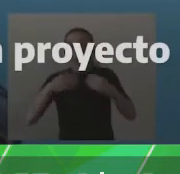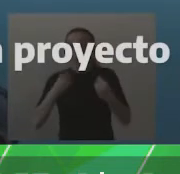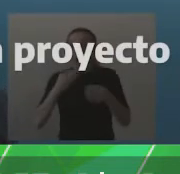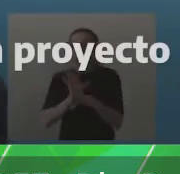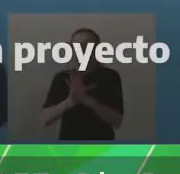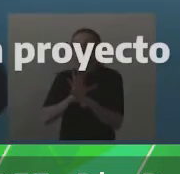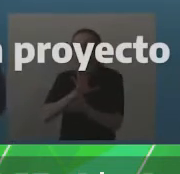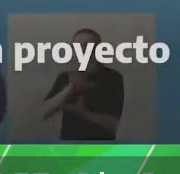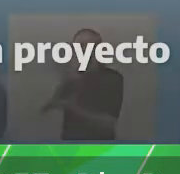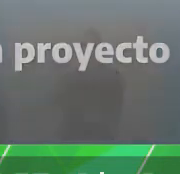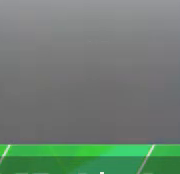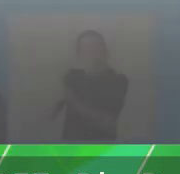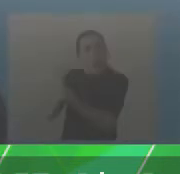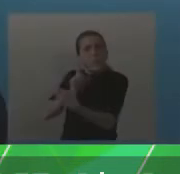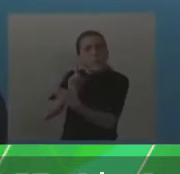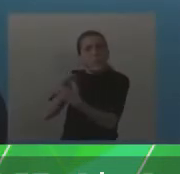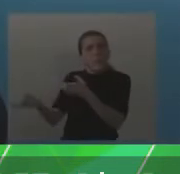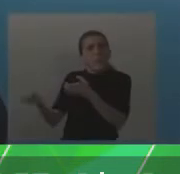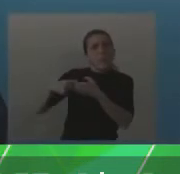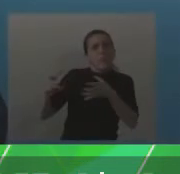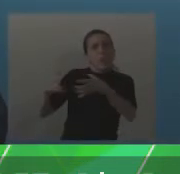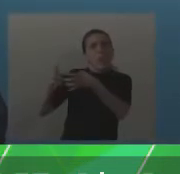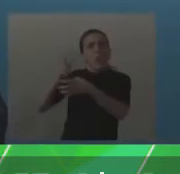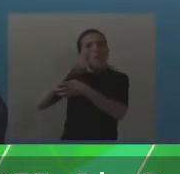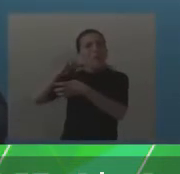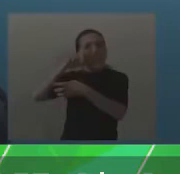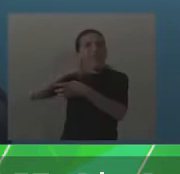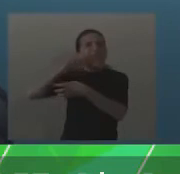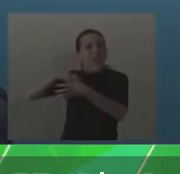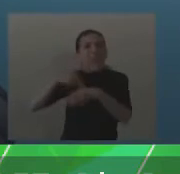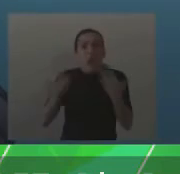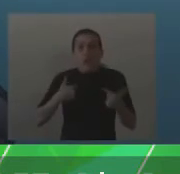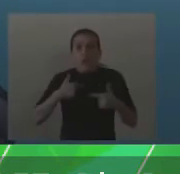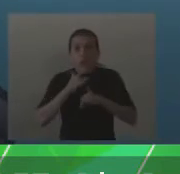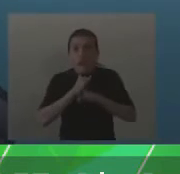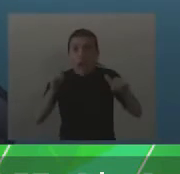No, muchas gracias a vos y todo un saludo grande para toda tu audiencia de Radio Vox. Gracias, buen mediodía.